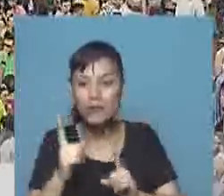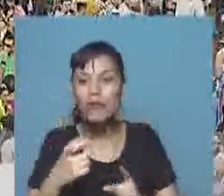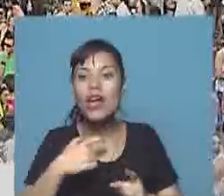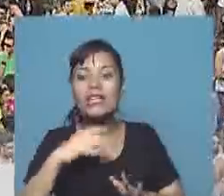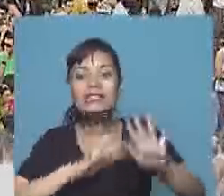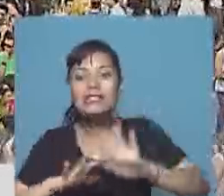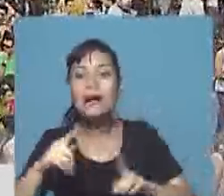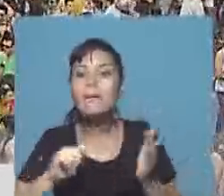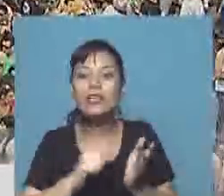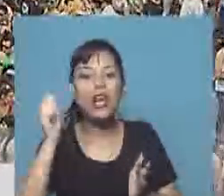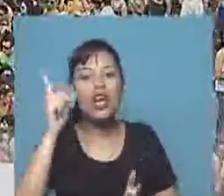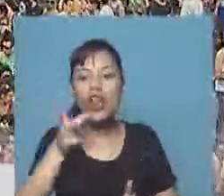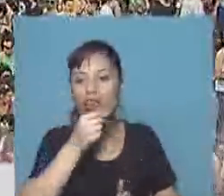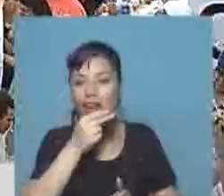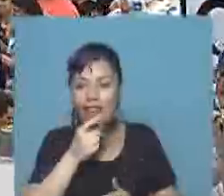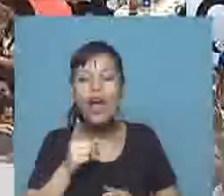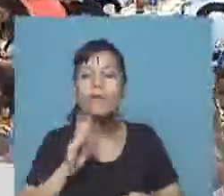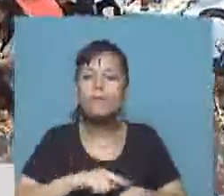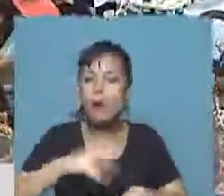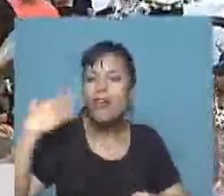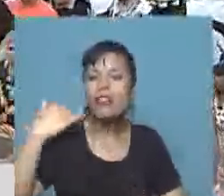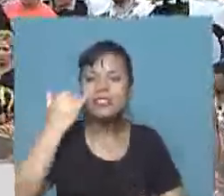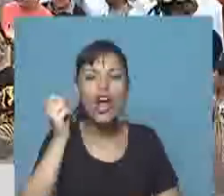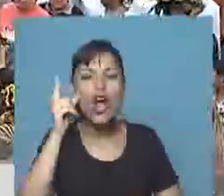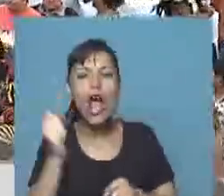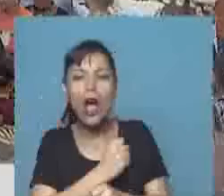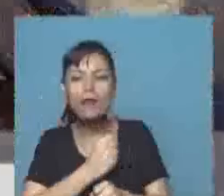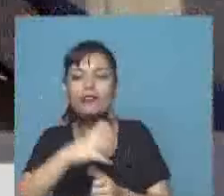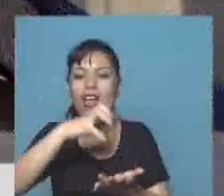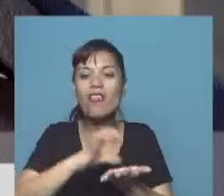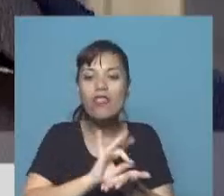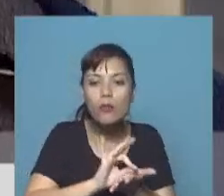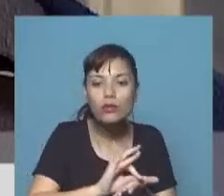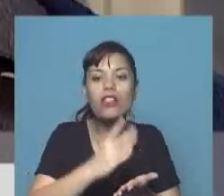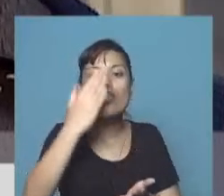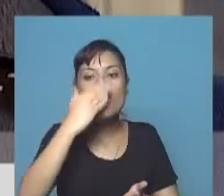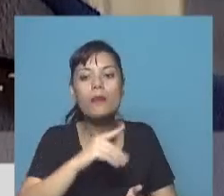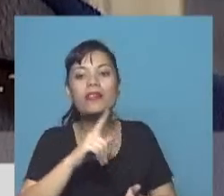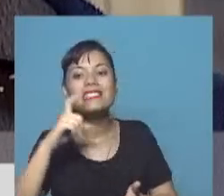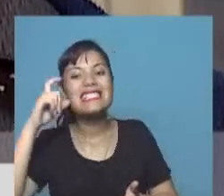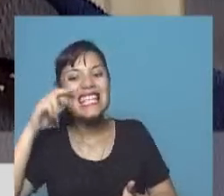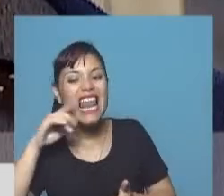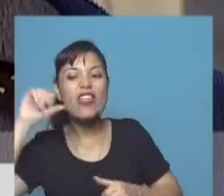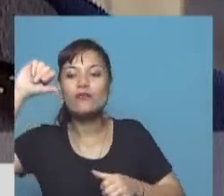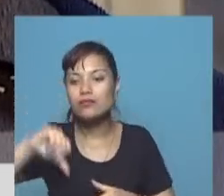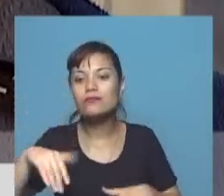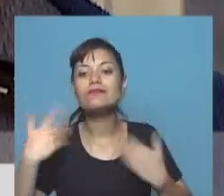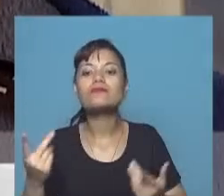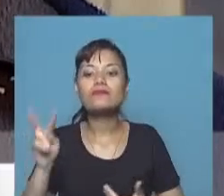tratándose y que no logramos que se apruebe. Incluso en algún momento habíamos logrado la aprobación en la Cámara de Diputados y luego en el Senado cayó, ¿no? Y